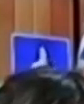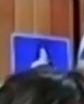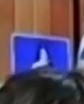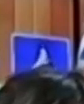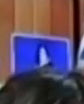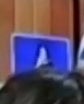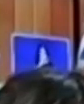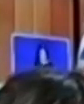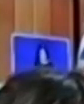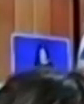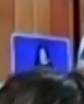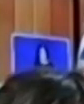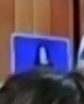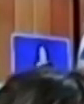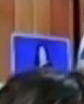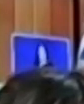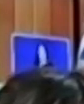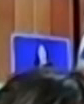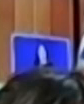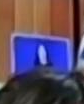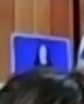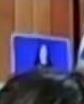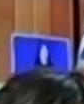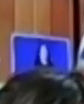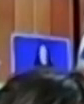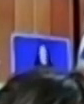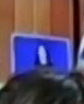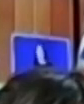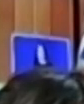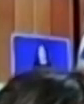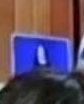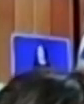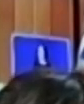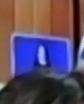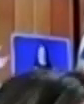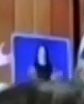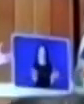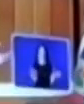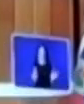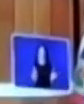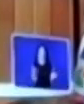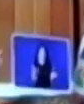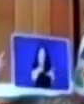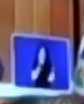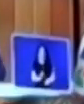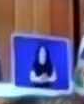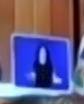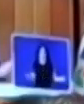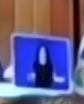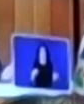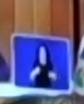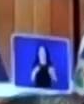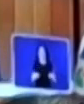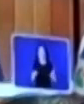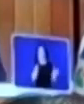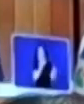de Valdeorras, diputada por Ourense. Y bueno, pues María, muchas gracias. Sabemos y hemos explicado lo que es la actividad